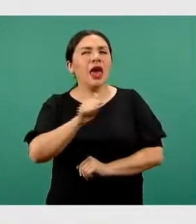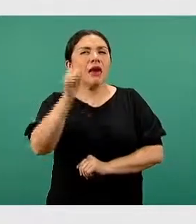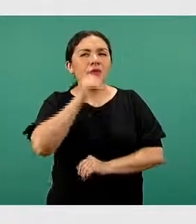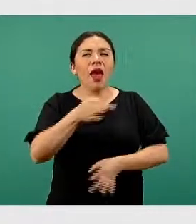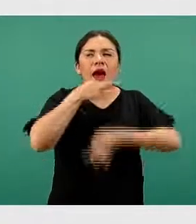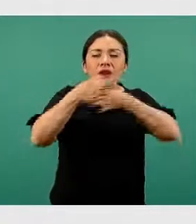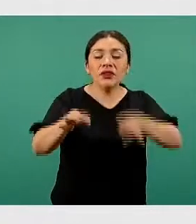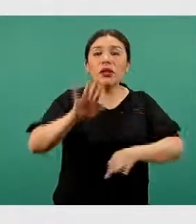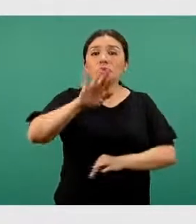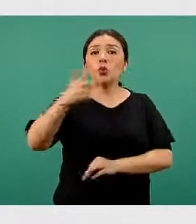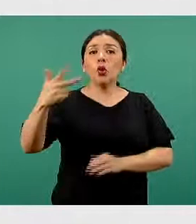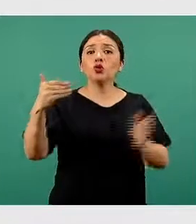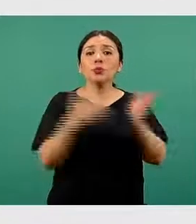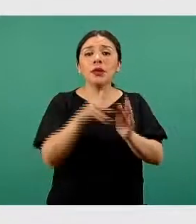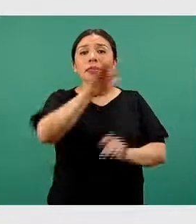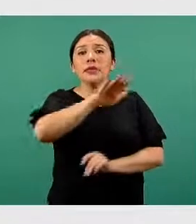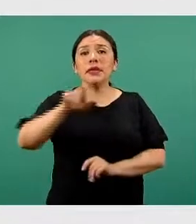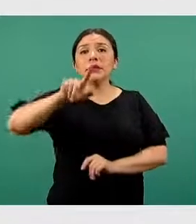cotidiana,